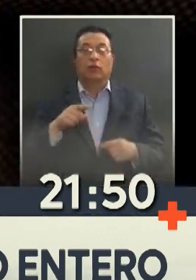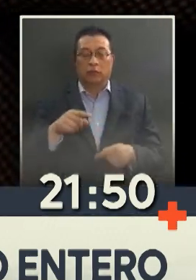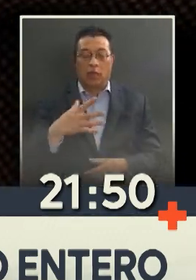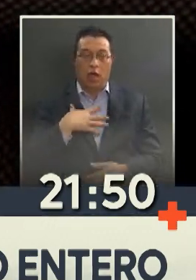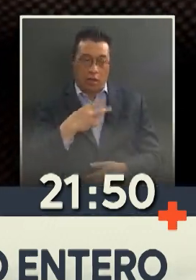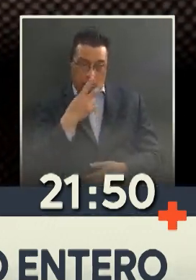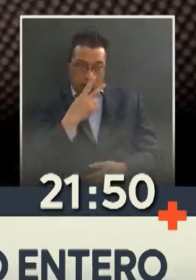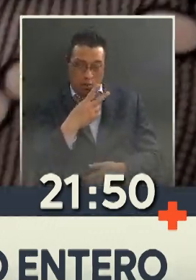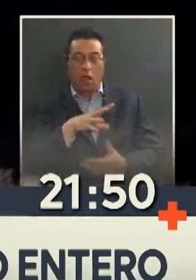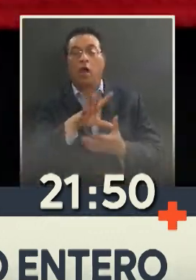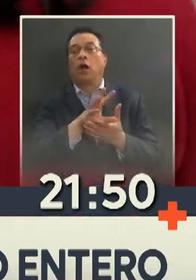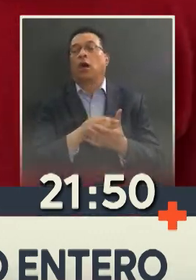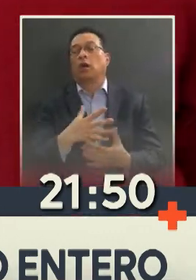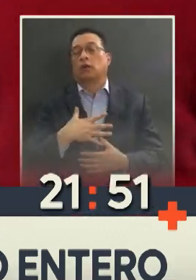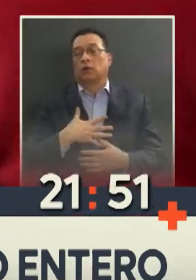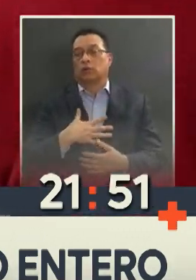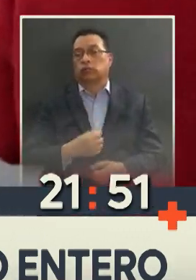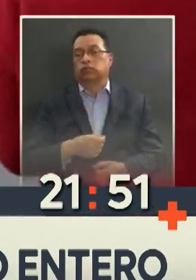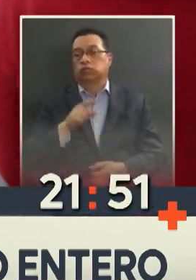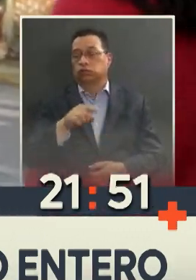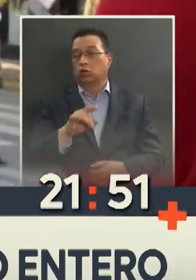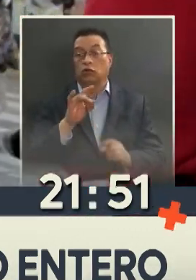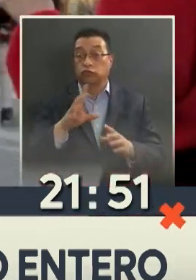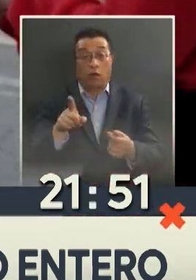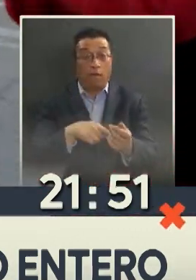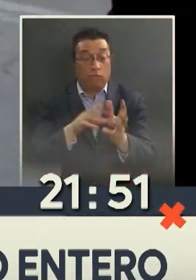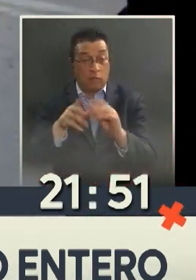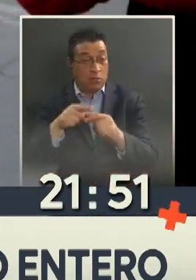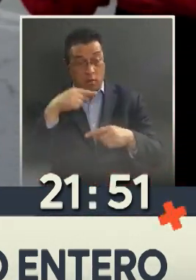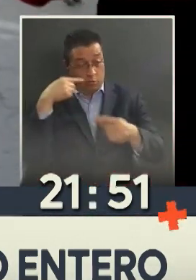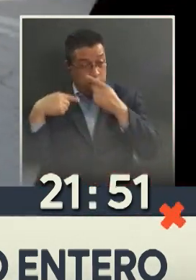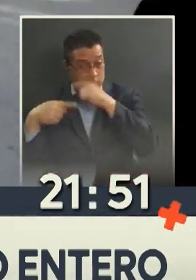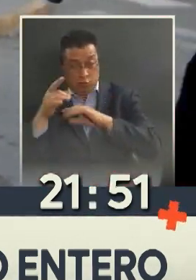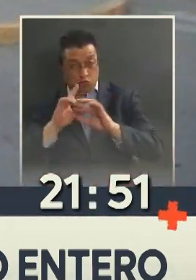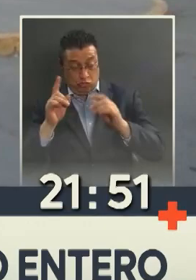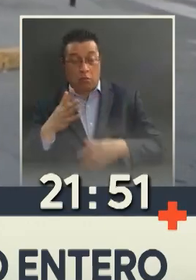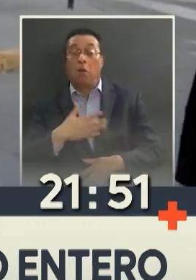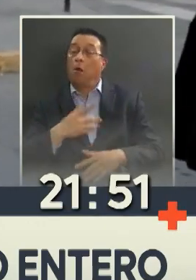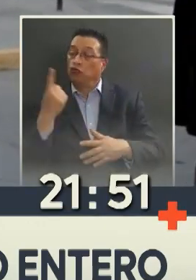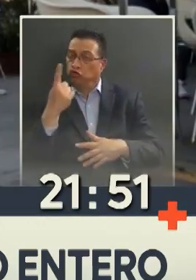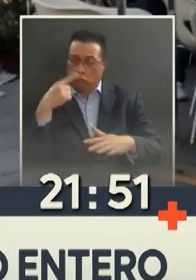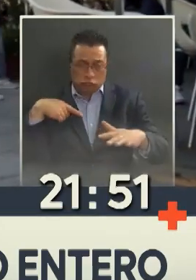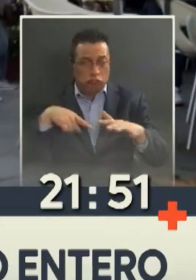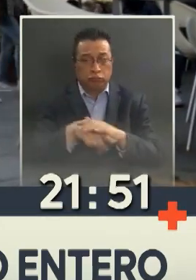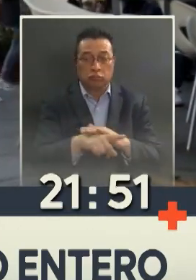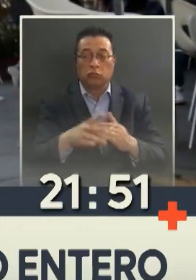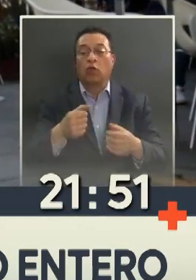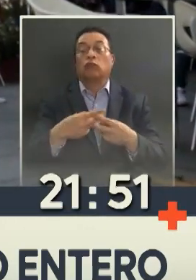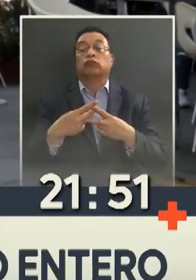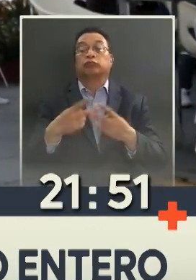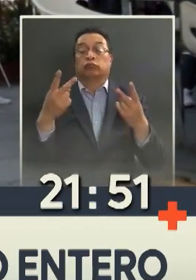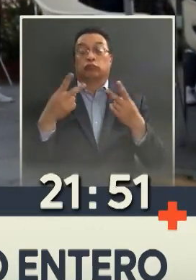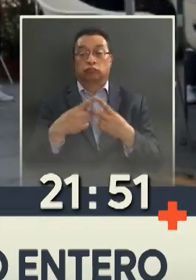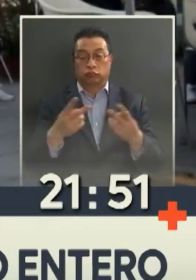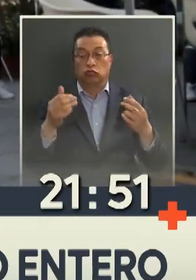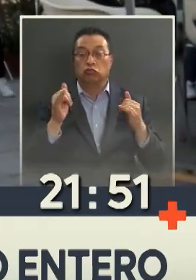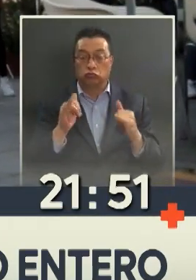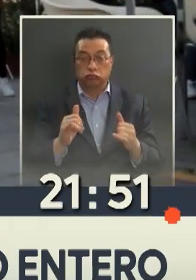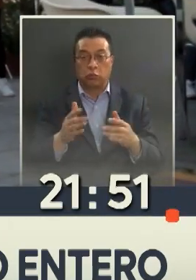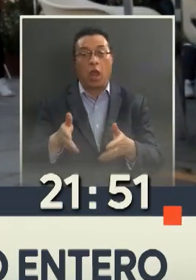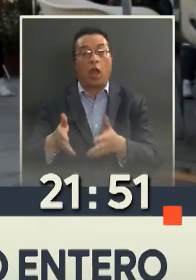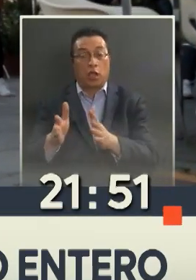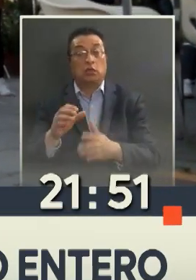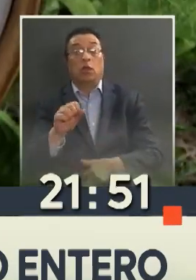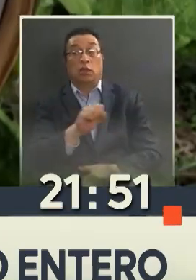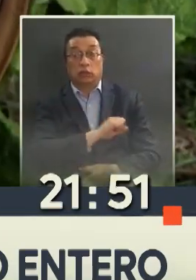chinchineros. Tanto así que, sin ascendencia familiar en este arte, hoy dedica todos los días de su vida a difundirlo. Y no solo por las calles de